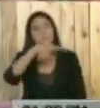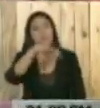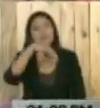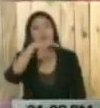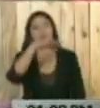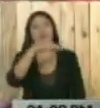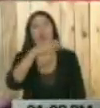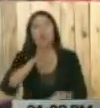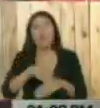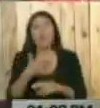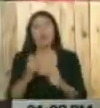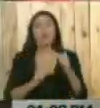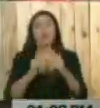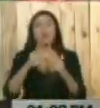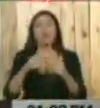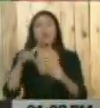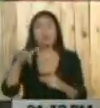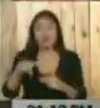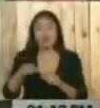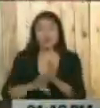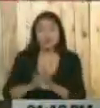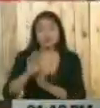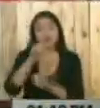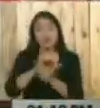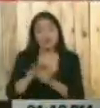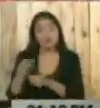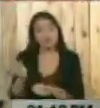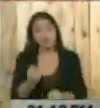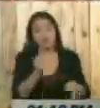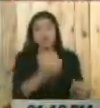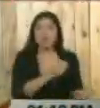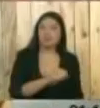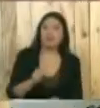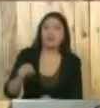por la reconstrucción del Delta.